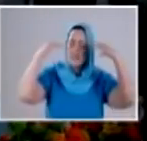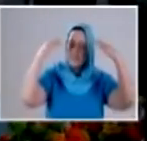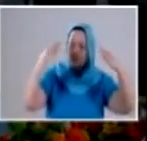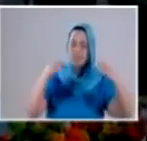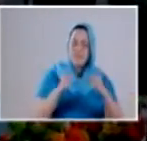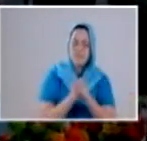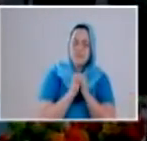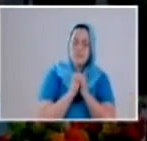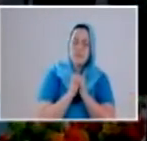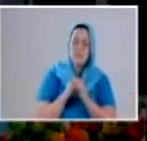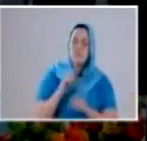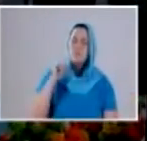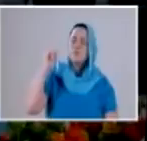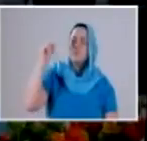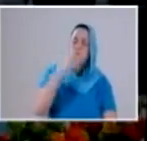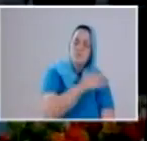fe,